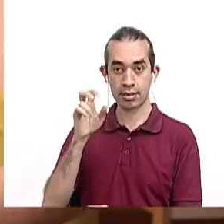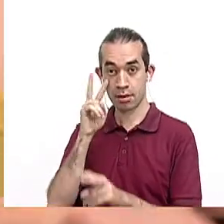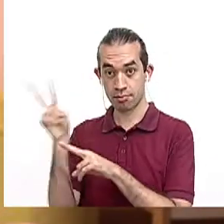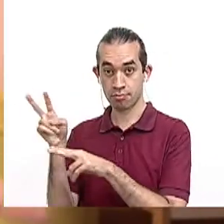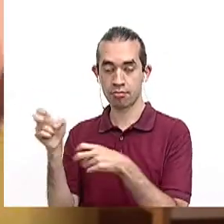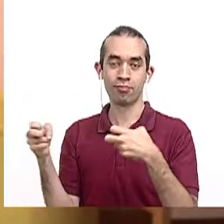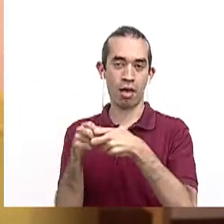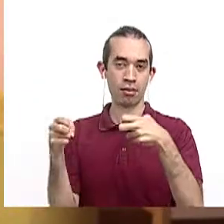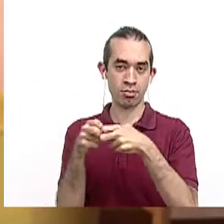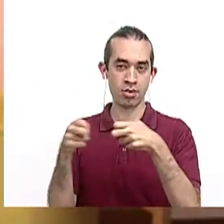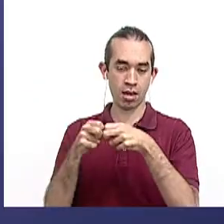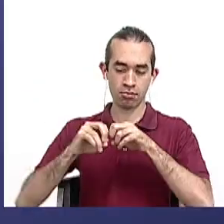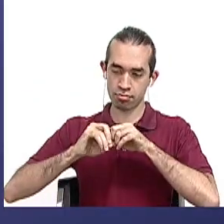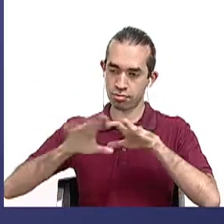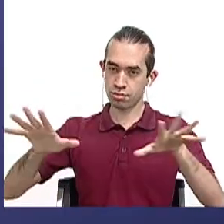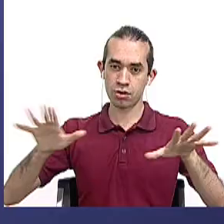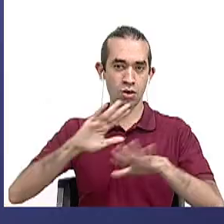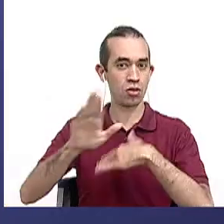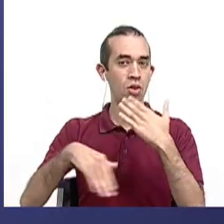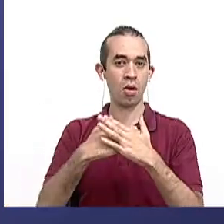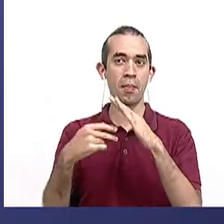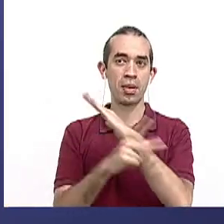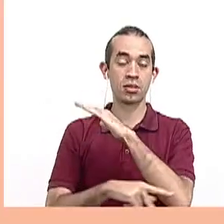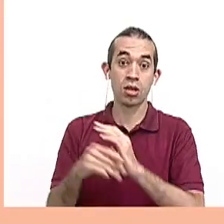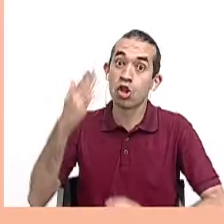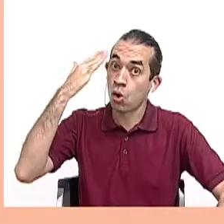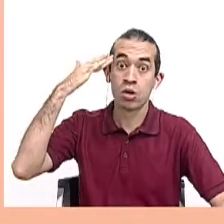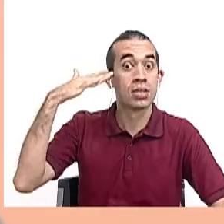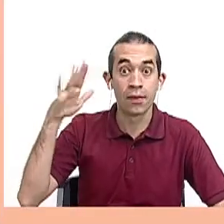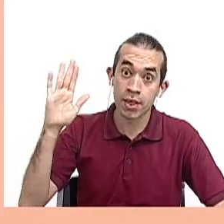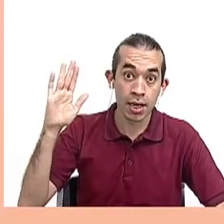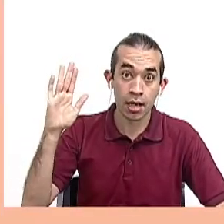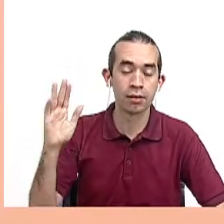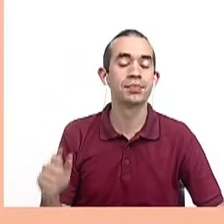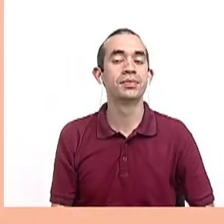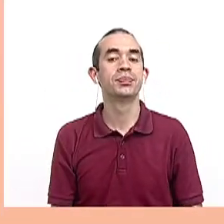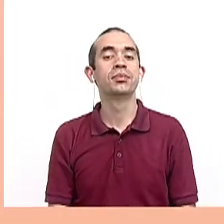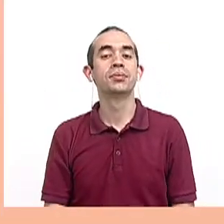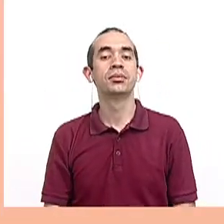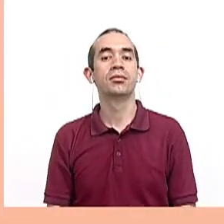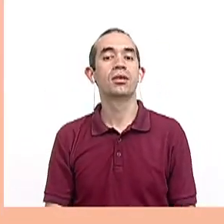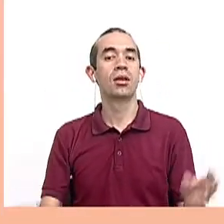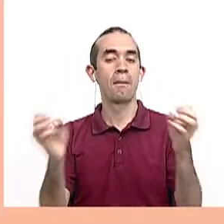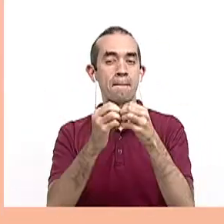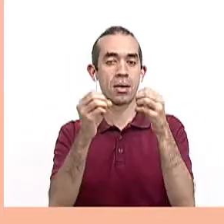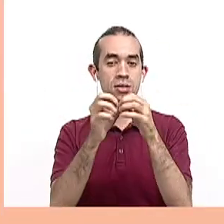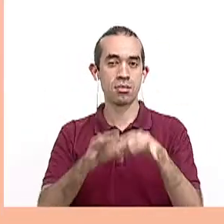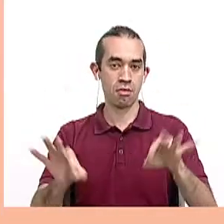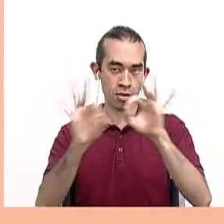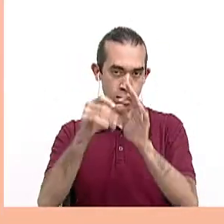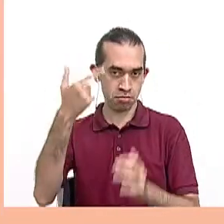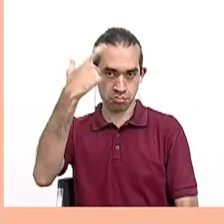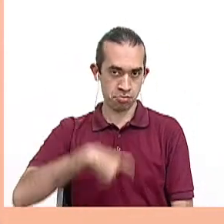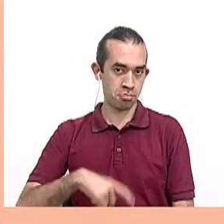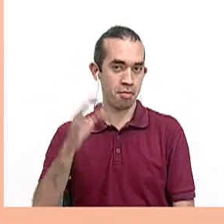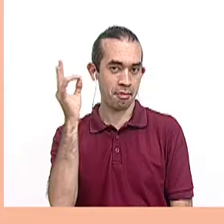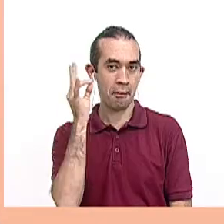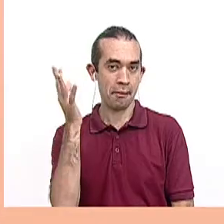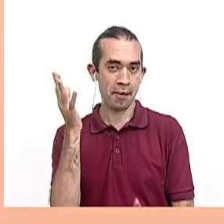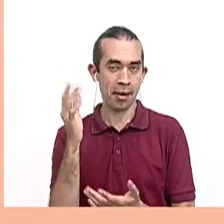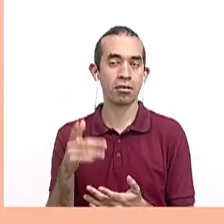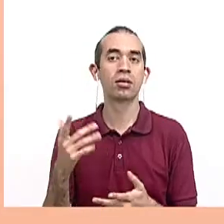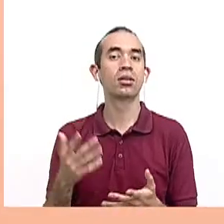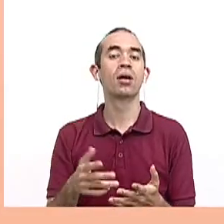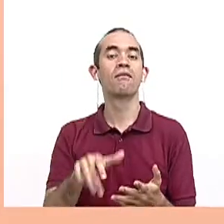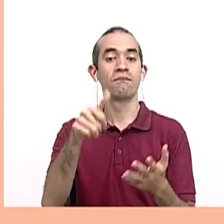llevar electricidad a todo el país. No lo sabía. Y de los más importantes para mí, que soy mujer, fue que se aprobó el